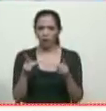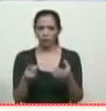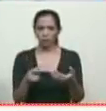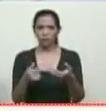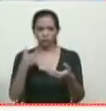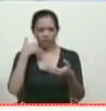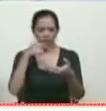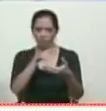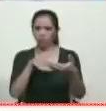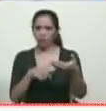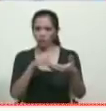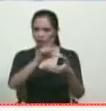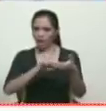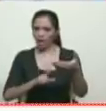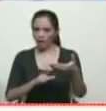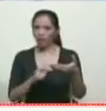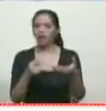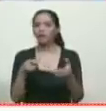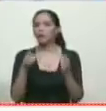tú? A tus contactos, ¿verdad?